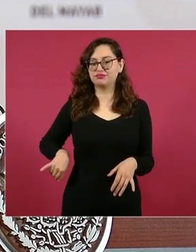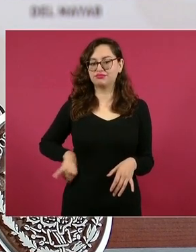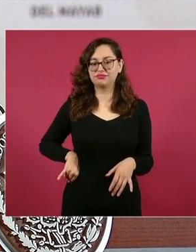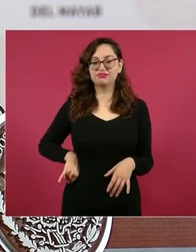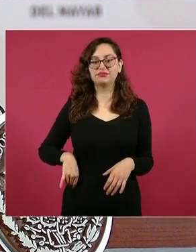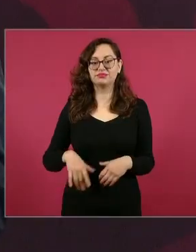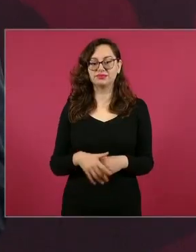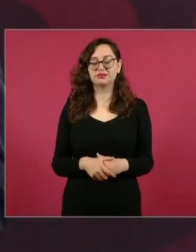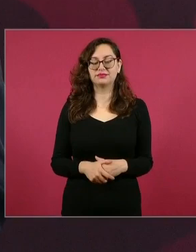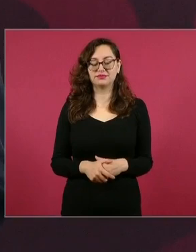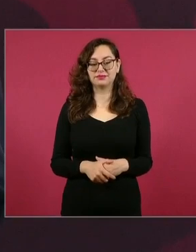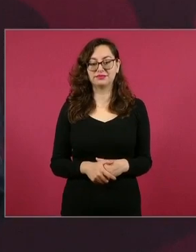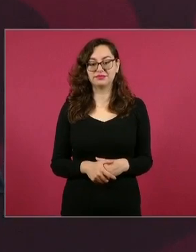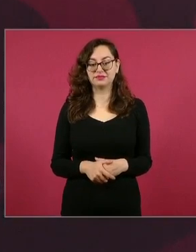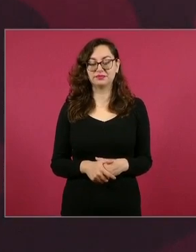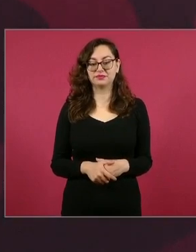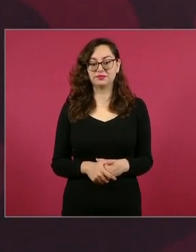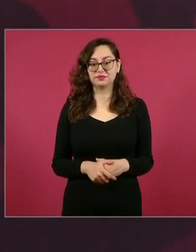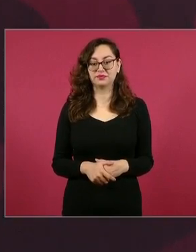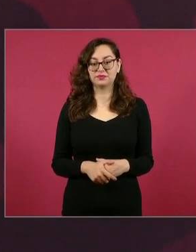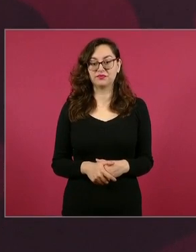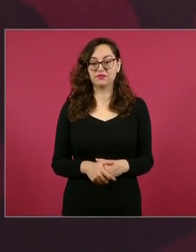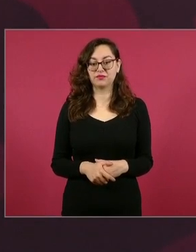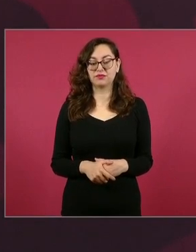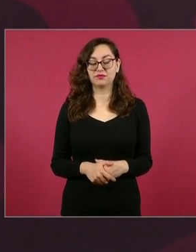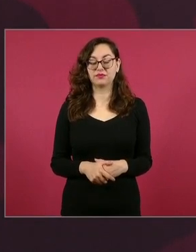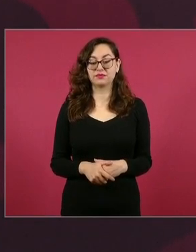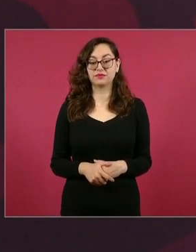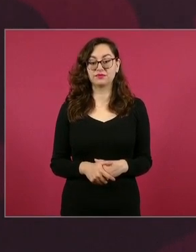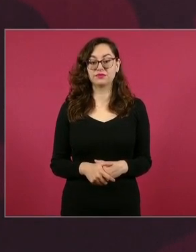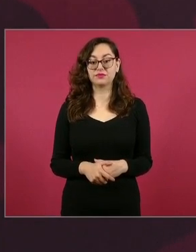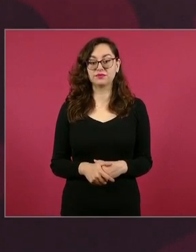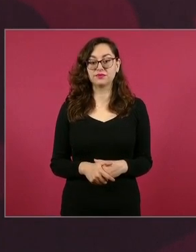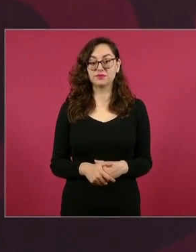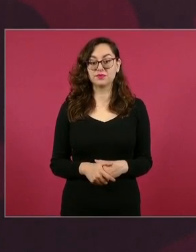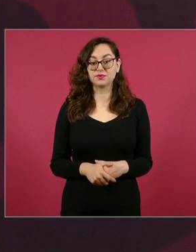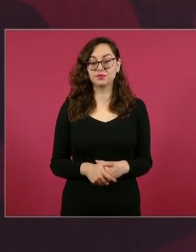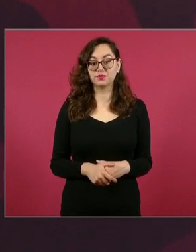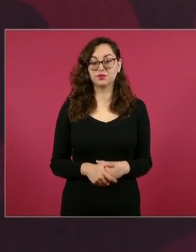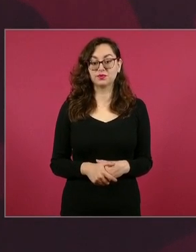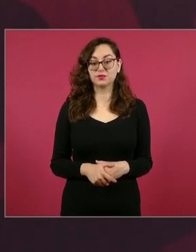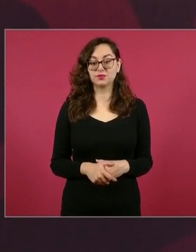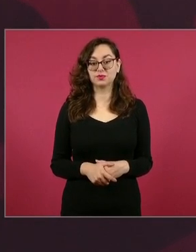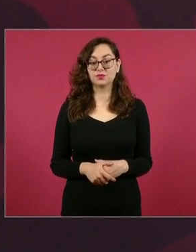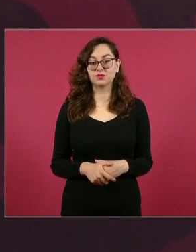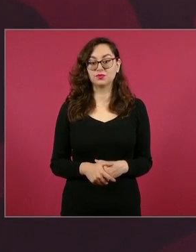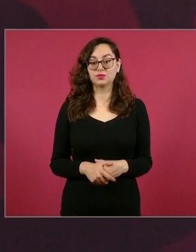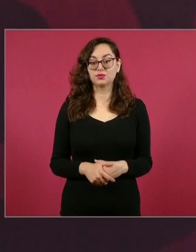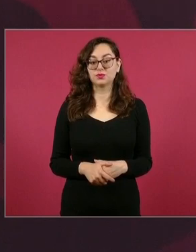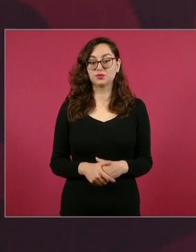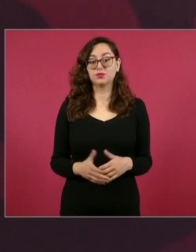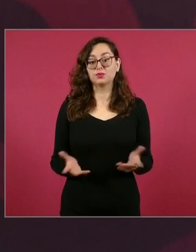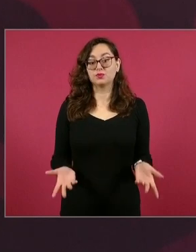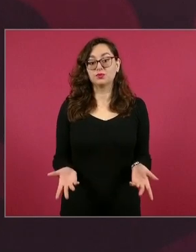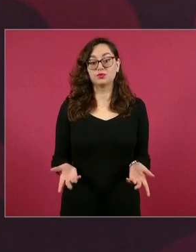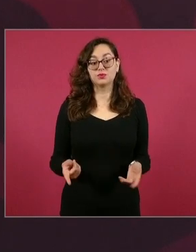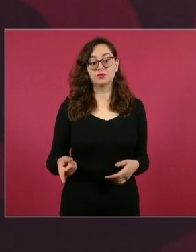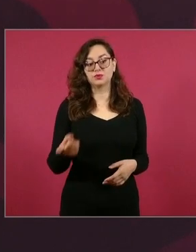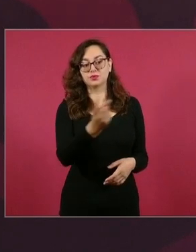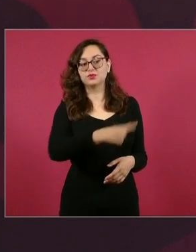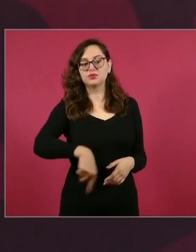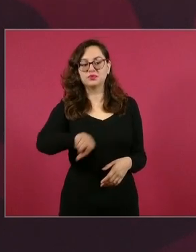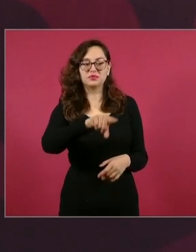extraordinario porque pensaban que con lo mediático